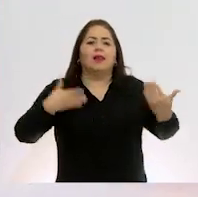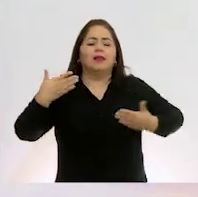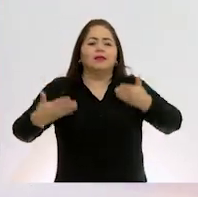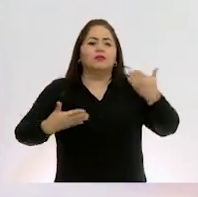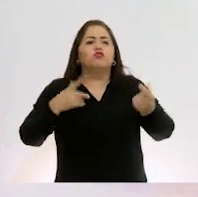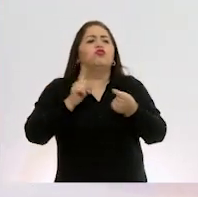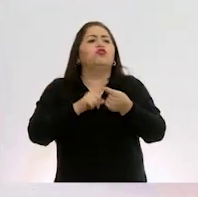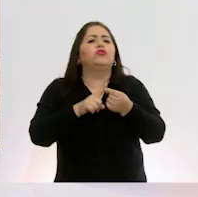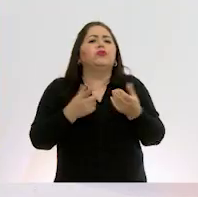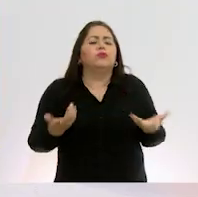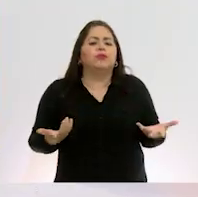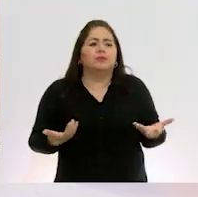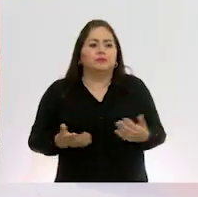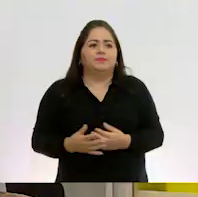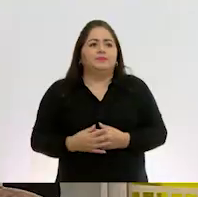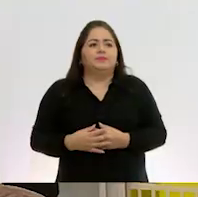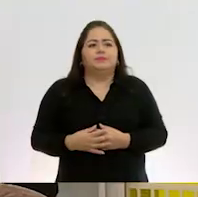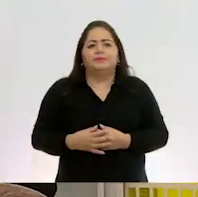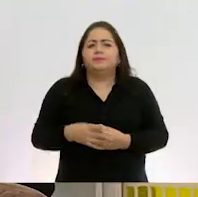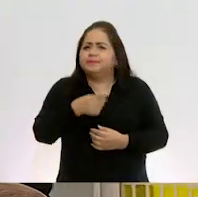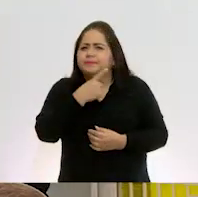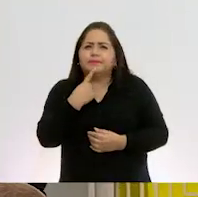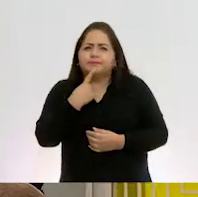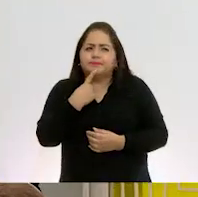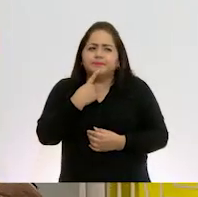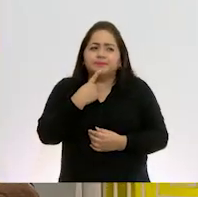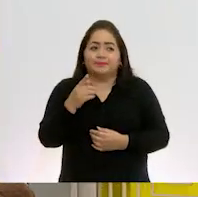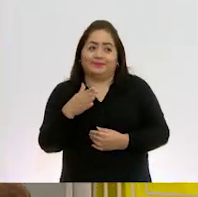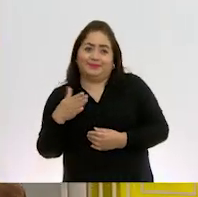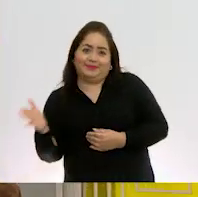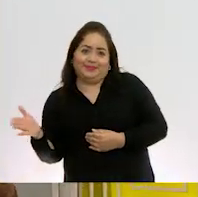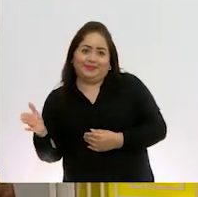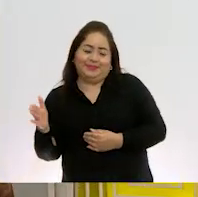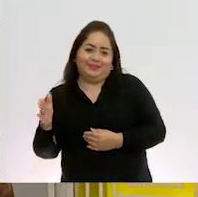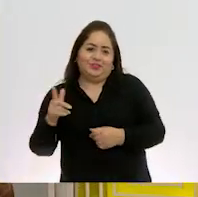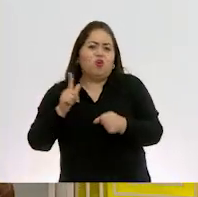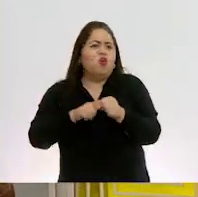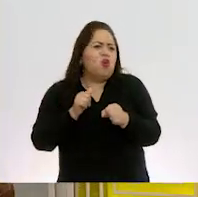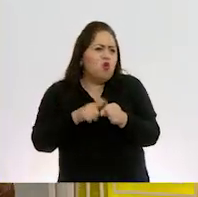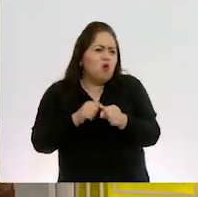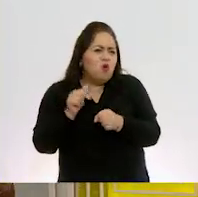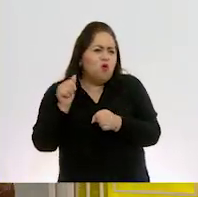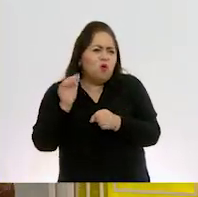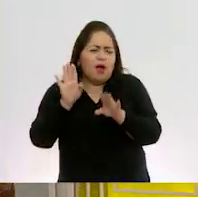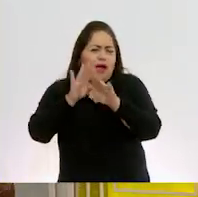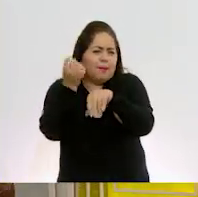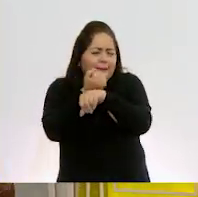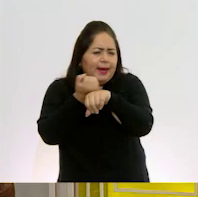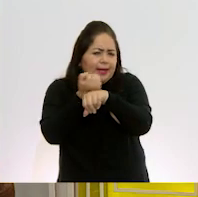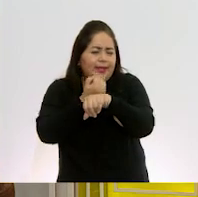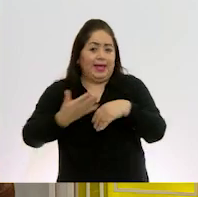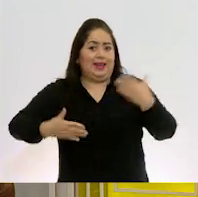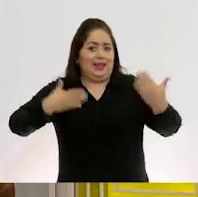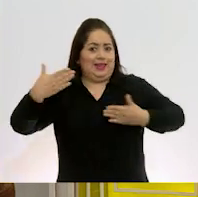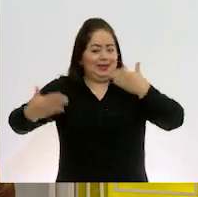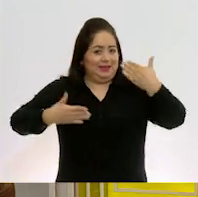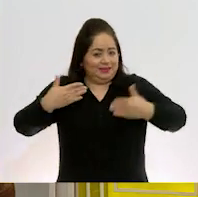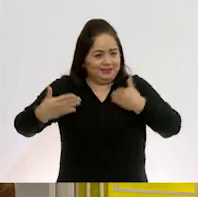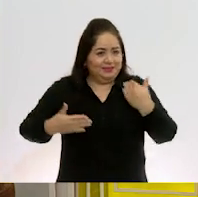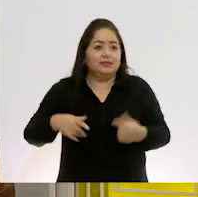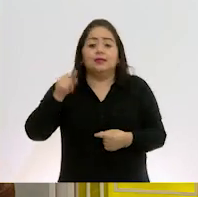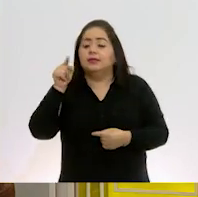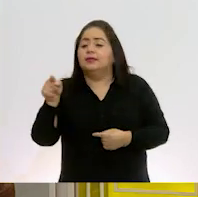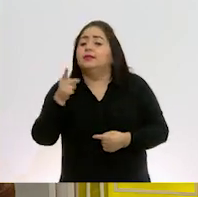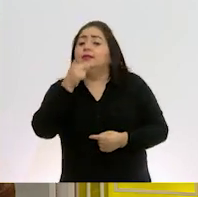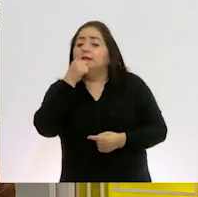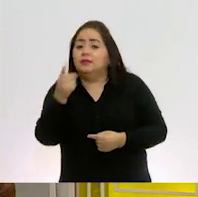¿En dónde se encuentra? La alegría la tenemos de este lado. ¿Y de qué color está? Es color amarillo. Amarillo. Y aquí dice